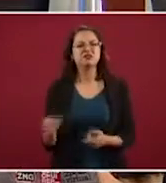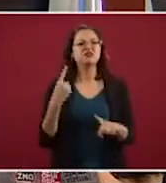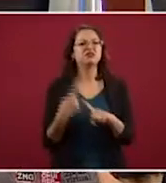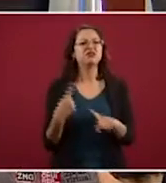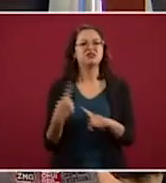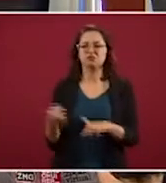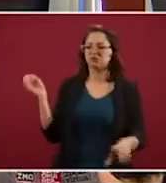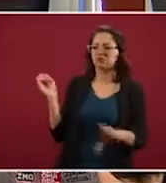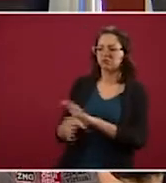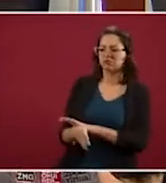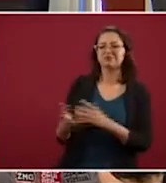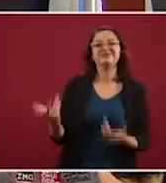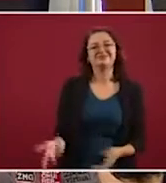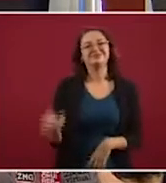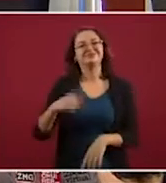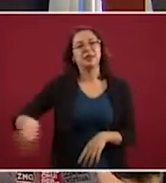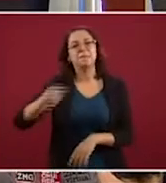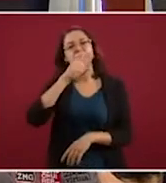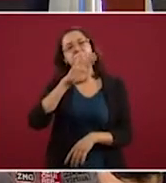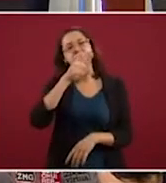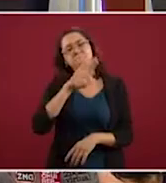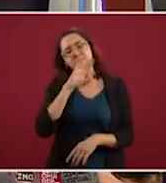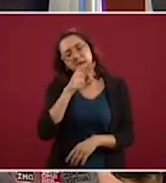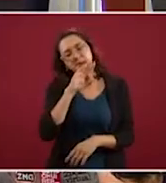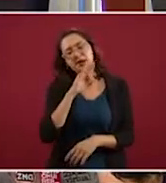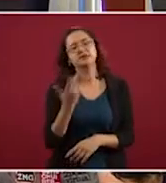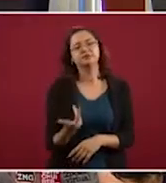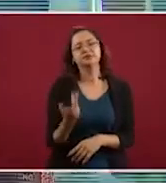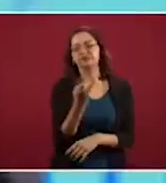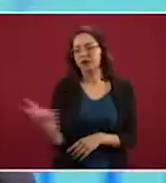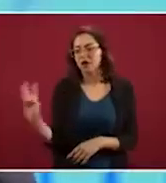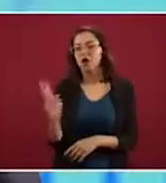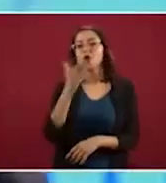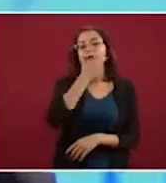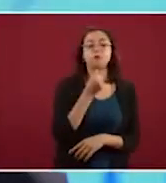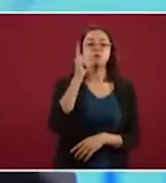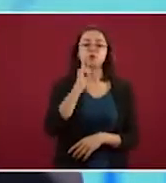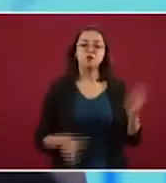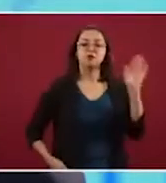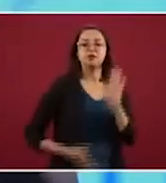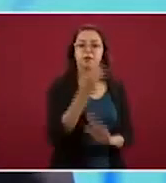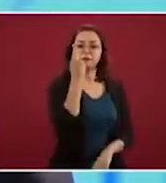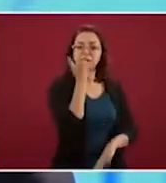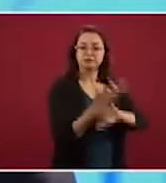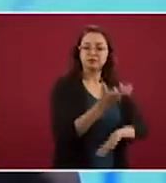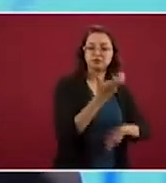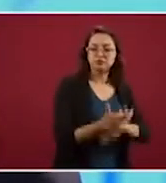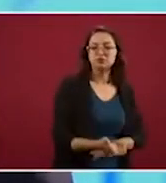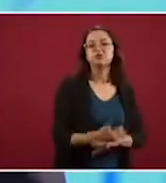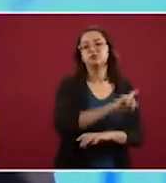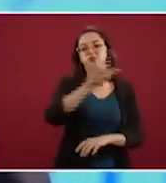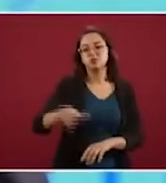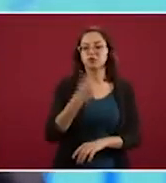principalmente las mamás las madres de los hombres y mujeres que están trabajando en los eeuu